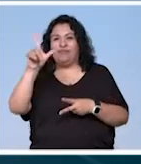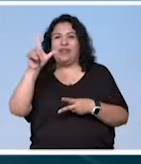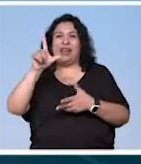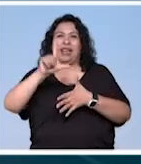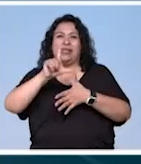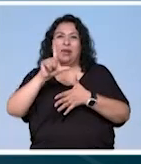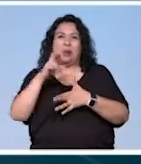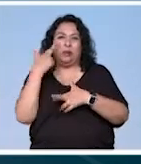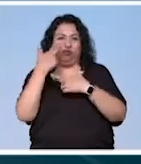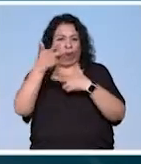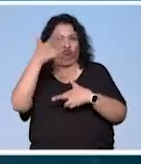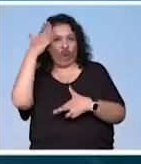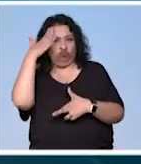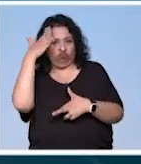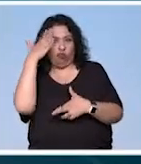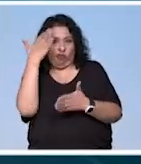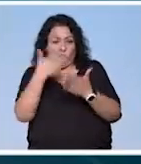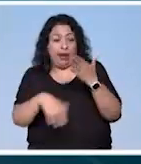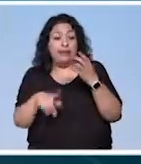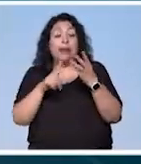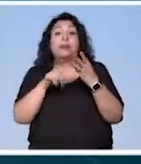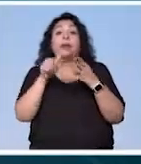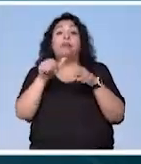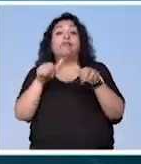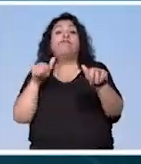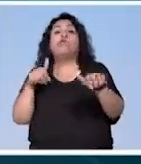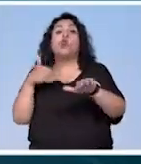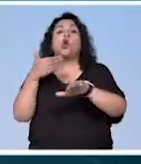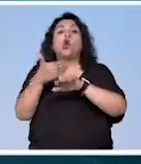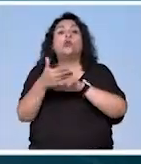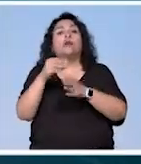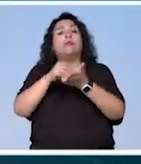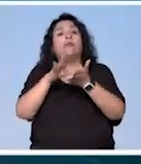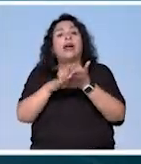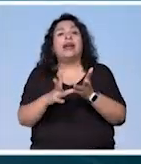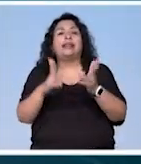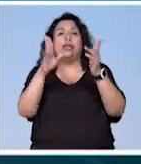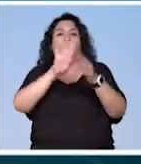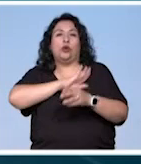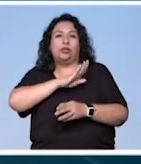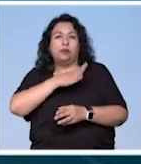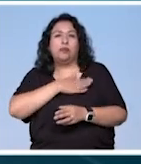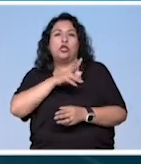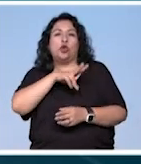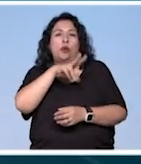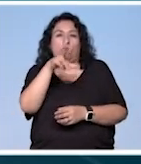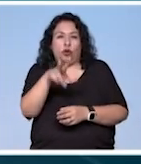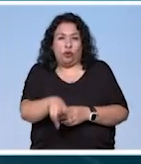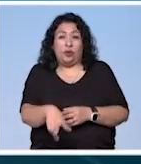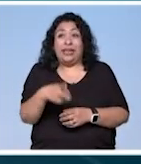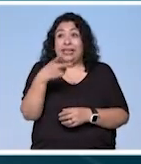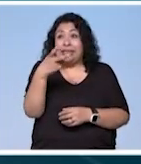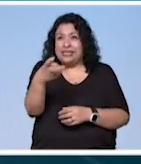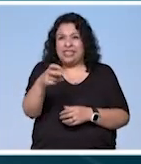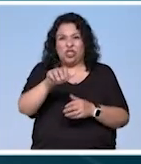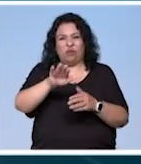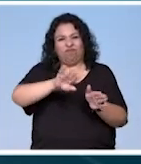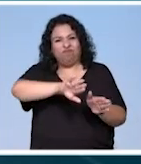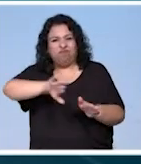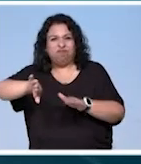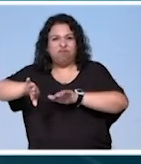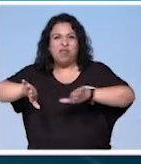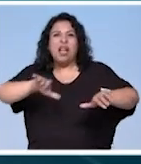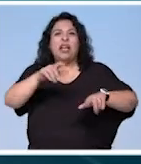latinoamericanos en roles de liderazgo y un sesgo en contra de citar artículos en español y portugués, lo cual ha marginalizado a